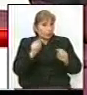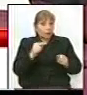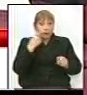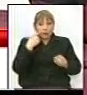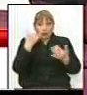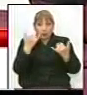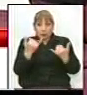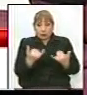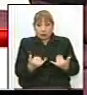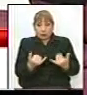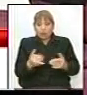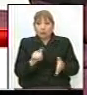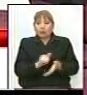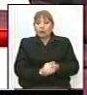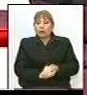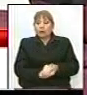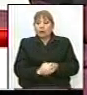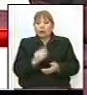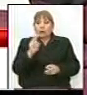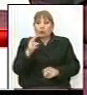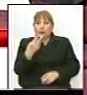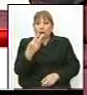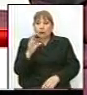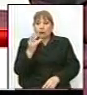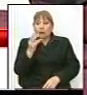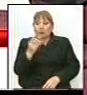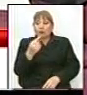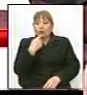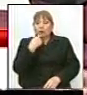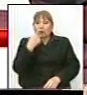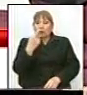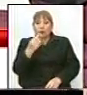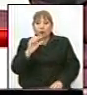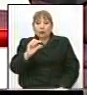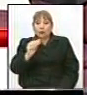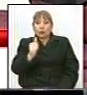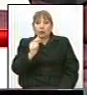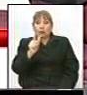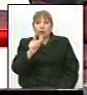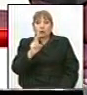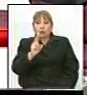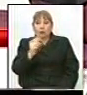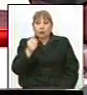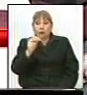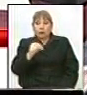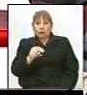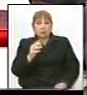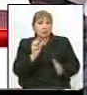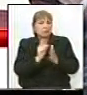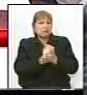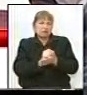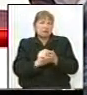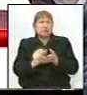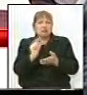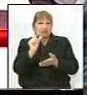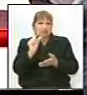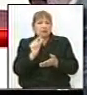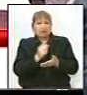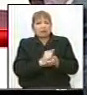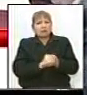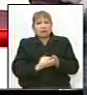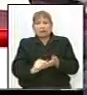actualmente, eso en el 2017, como sabemos, el señor Albán tuvo una vigencia de pocos meses, ¿no?